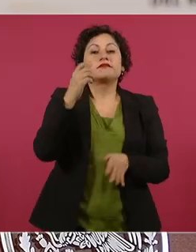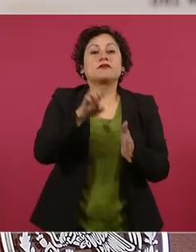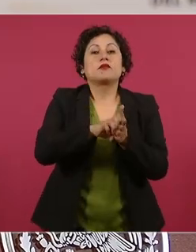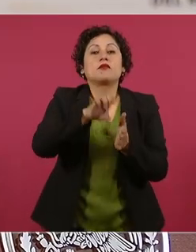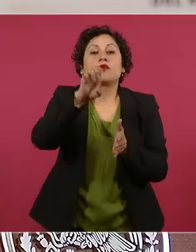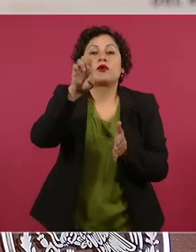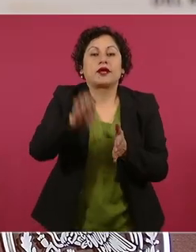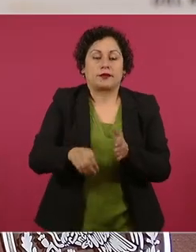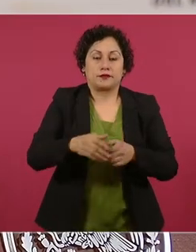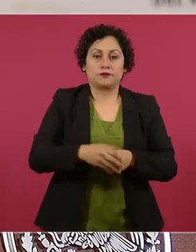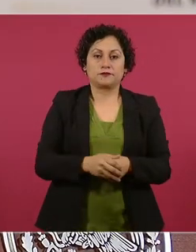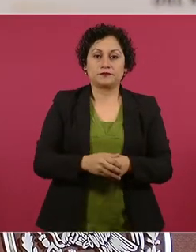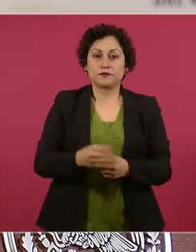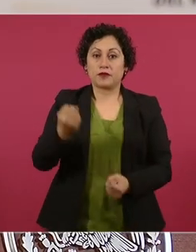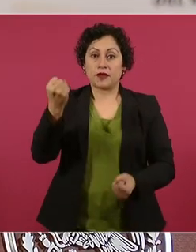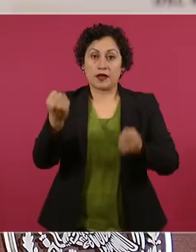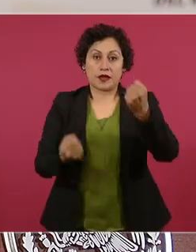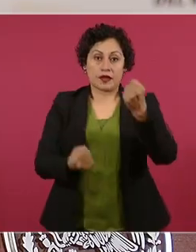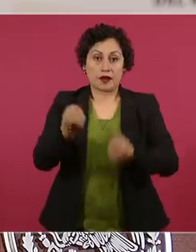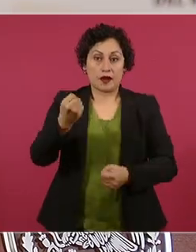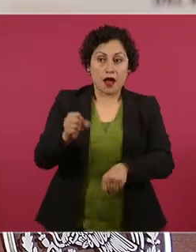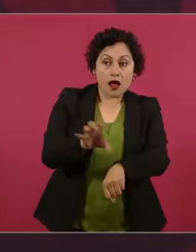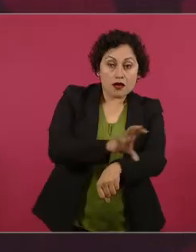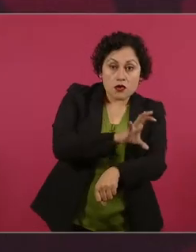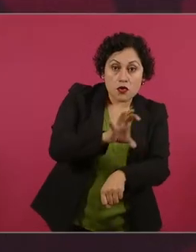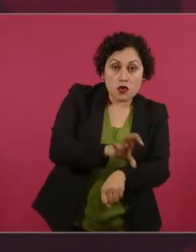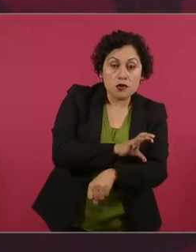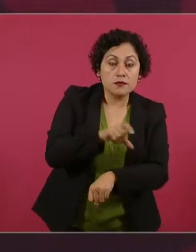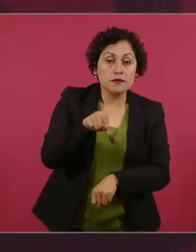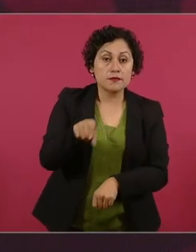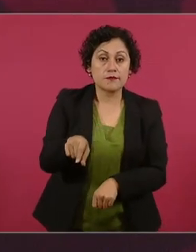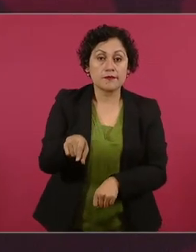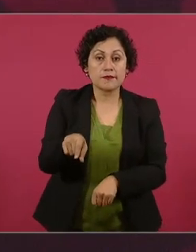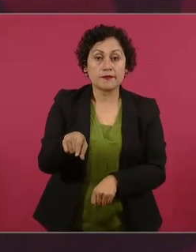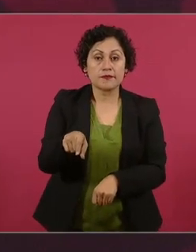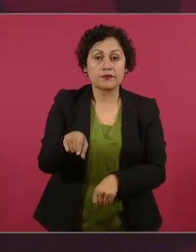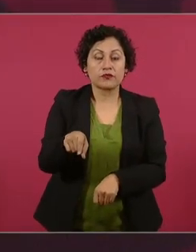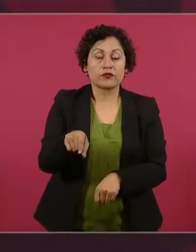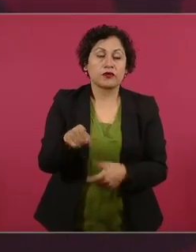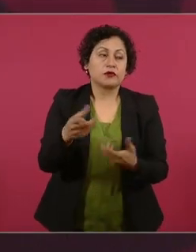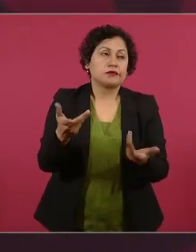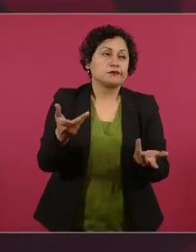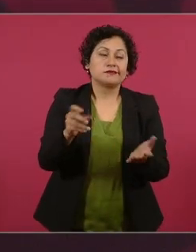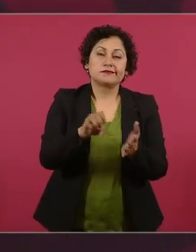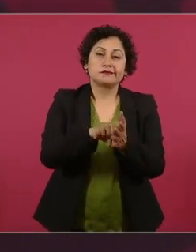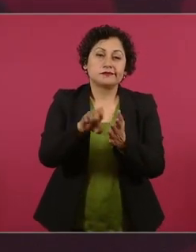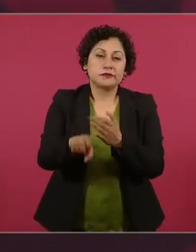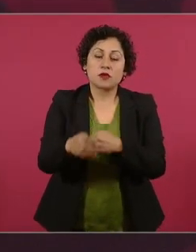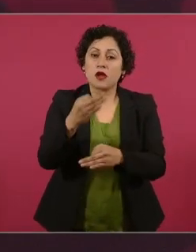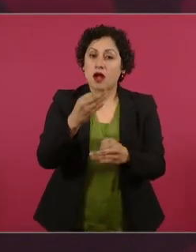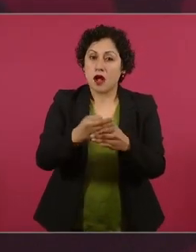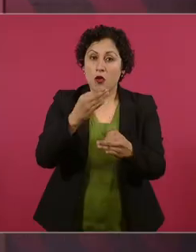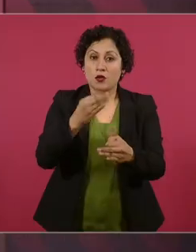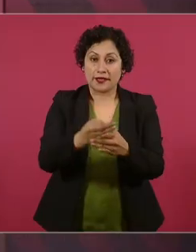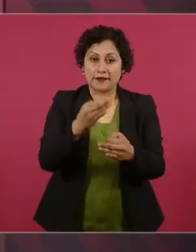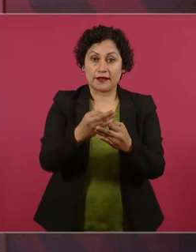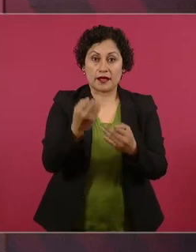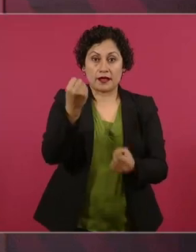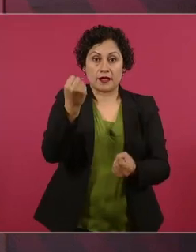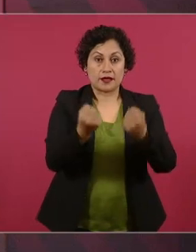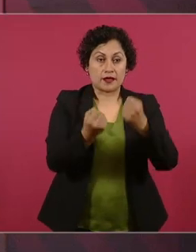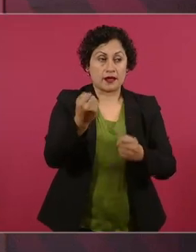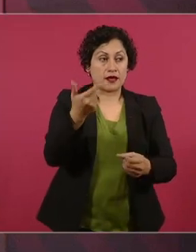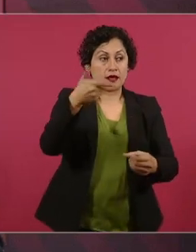carro eléctrico, que hoy un carro de gasolina